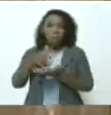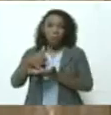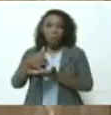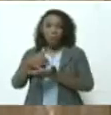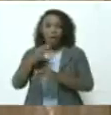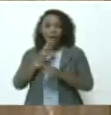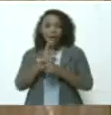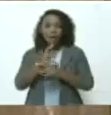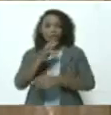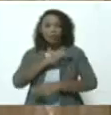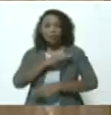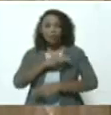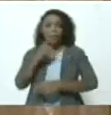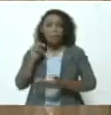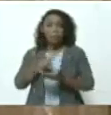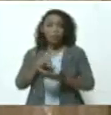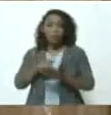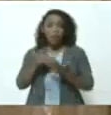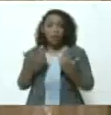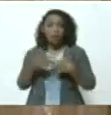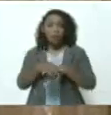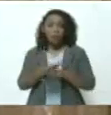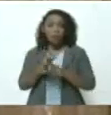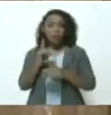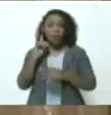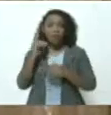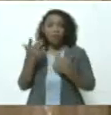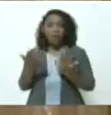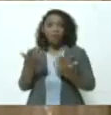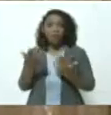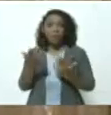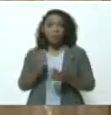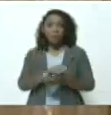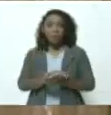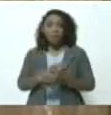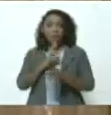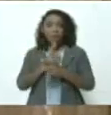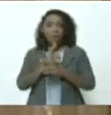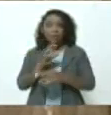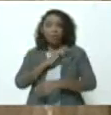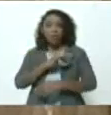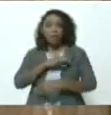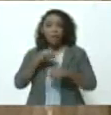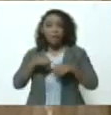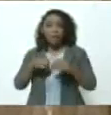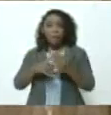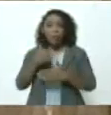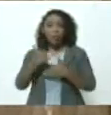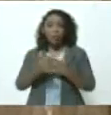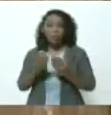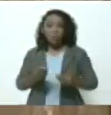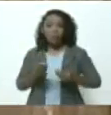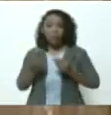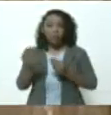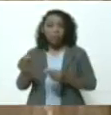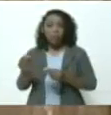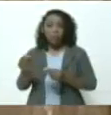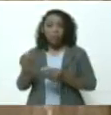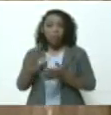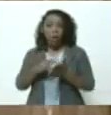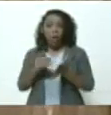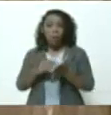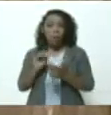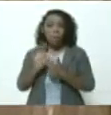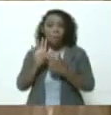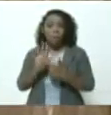redes sociales, que han participado y que se han involucrado a través de las redes sociales en este proyecto, y se les va a entregar réplica de lo que ha